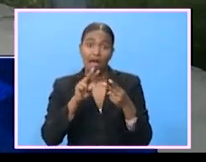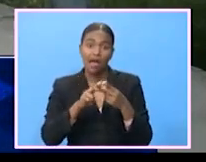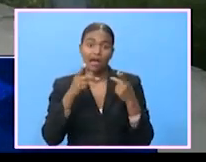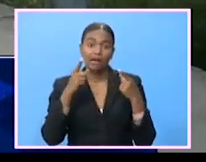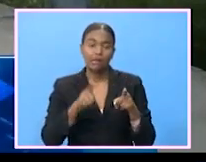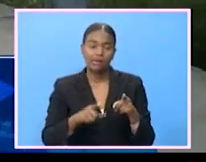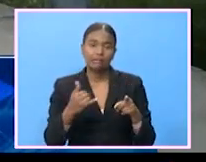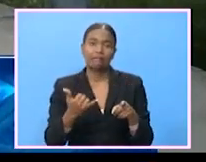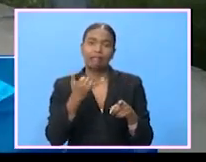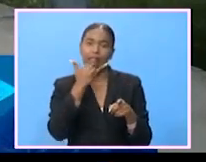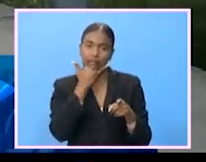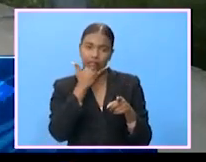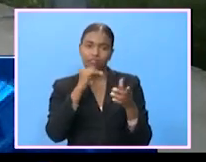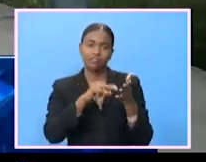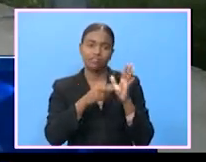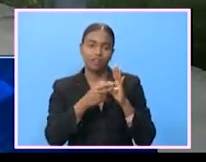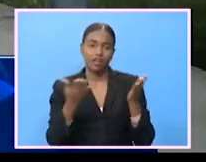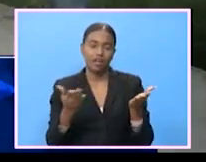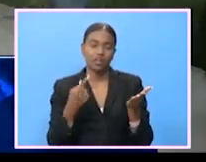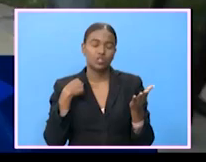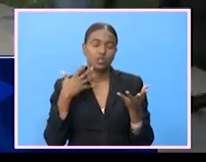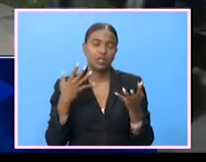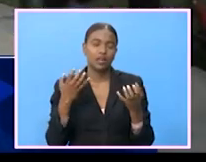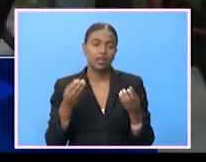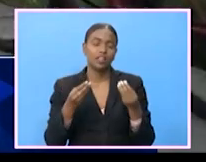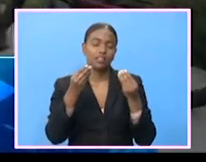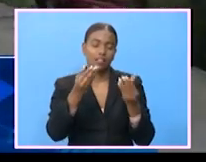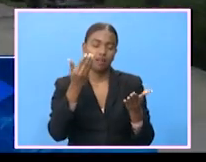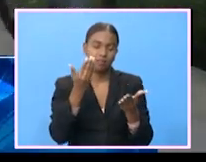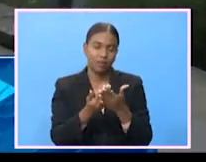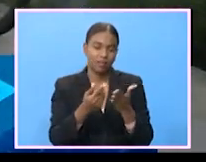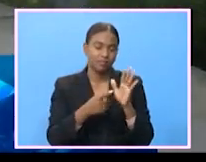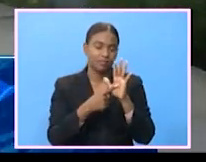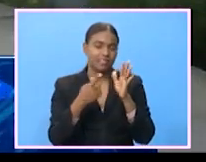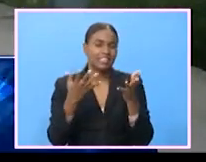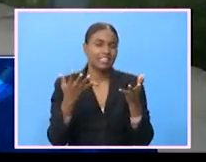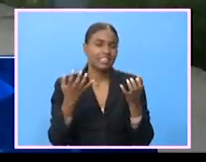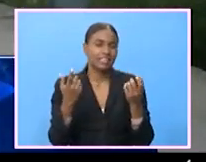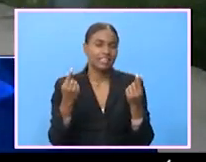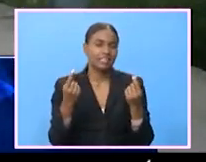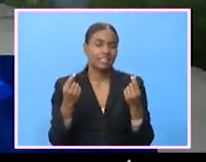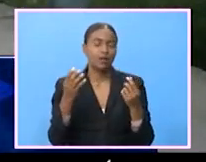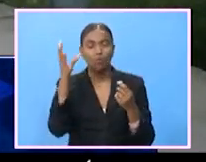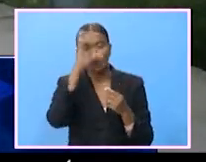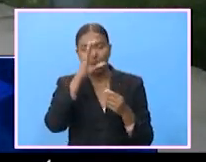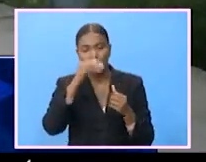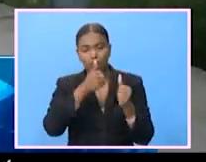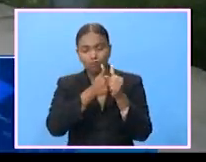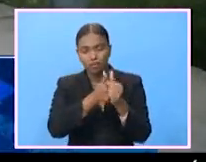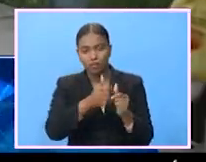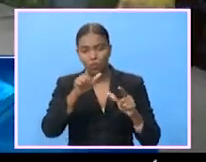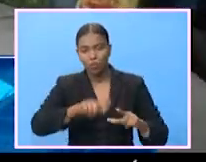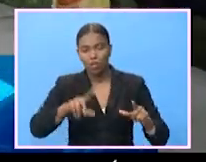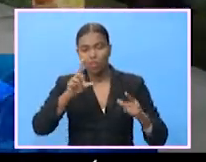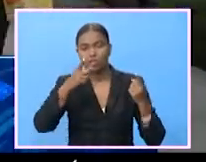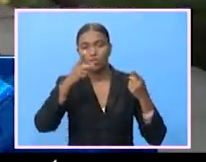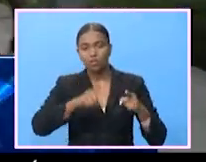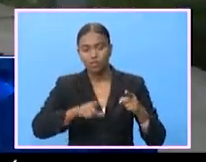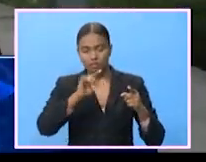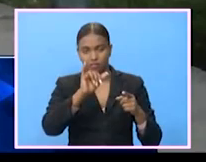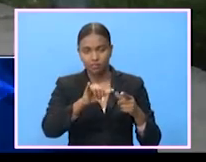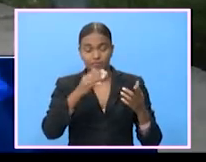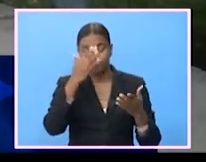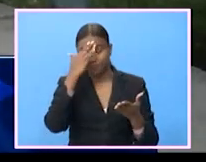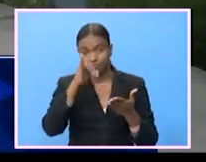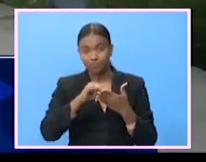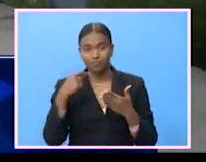a errar. Entonces acá queremos brevar en la fuente. ¿Y cuál es la fuente? Buscarla de manera directa en el lugar donde acontecen y suceden los hechos. Por